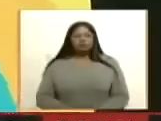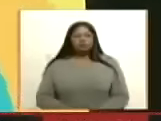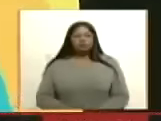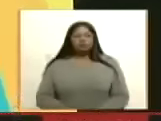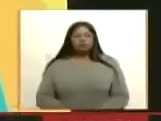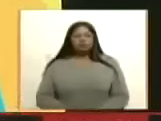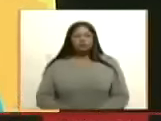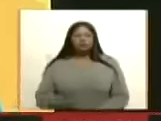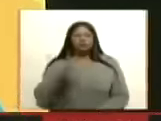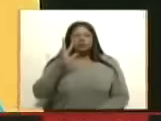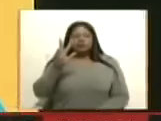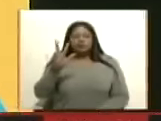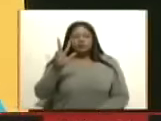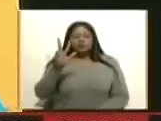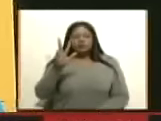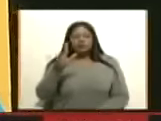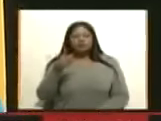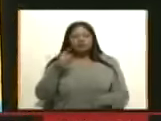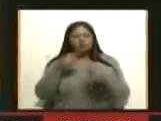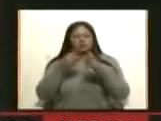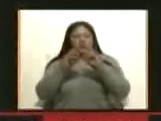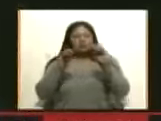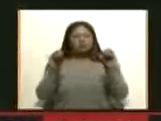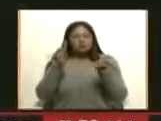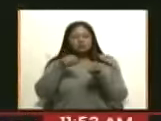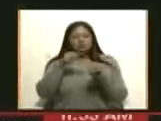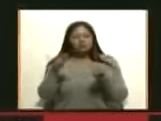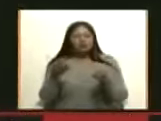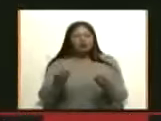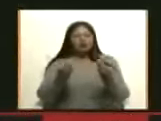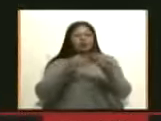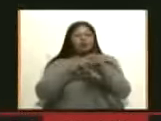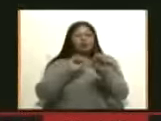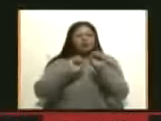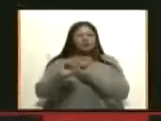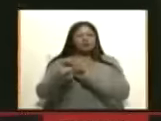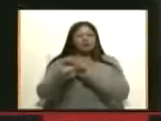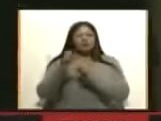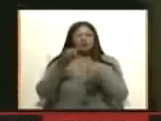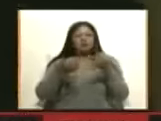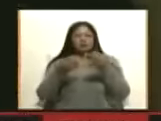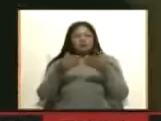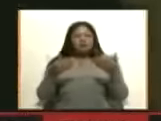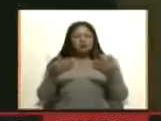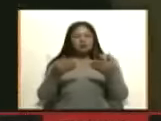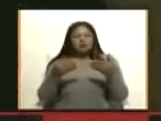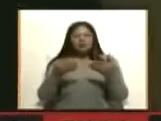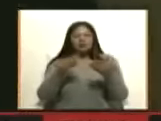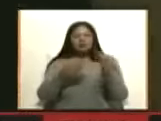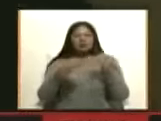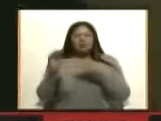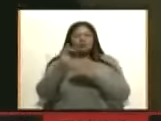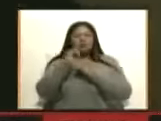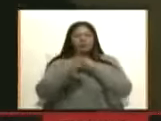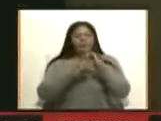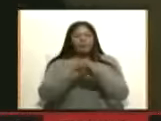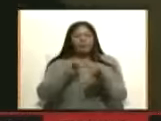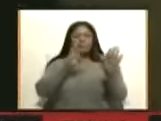número 3 eh que se consultaba si estábamos de acuerdo con rechazar la jurisdicción de la corte el